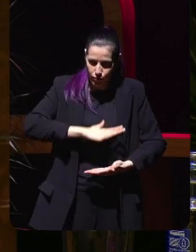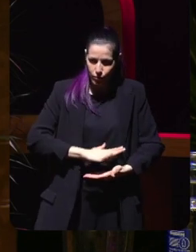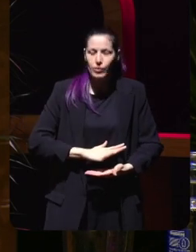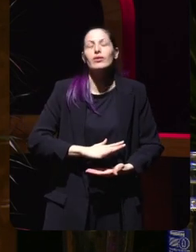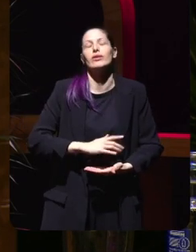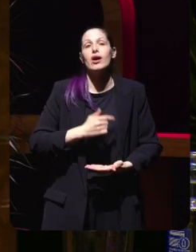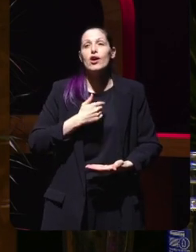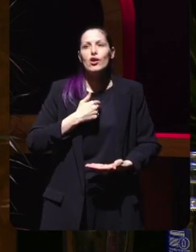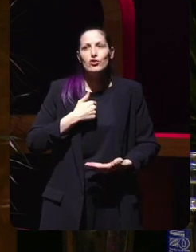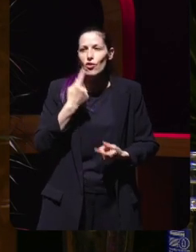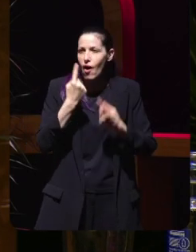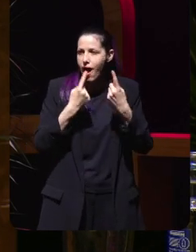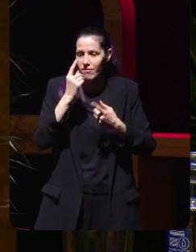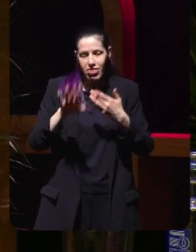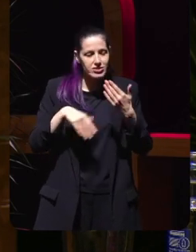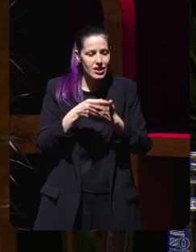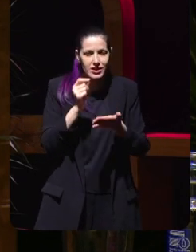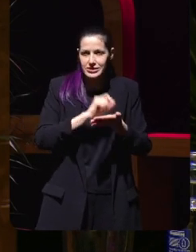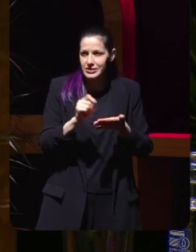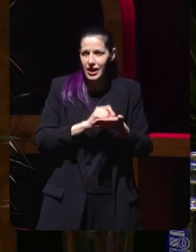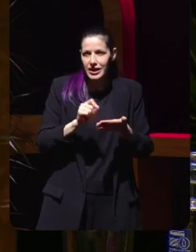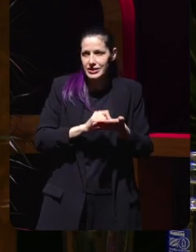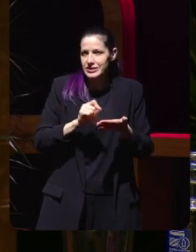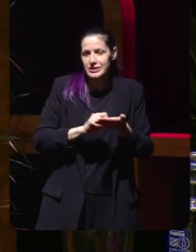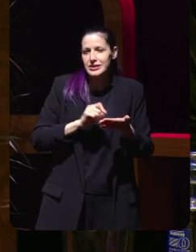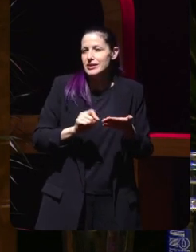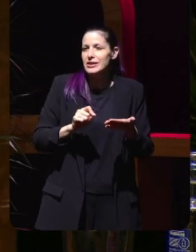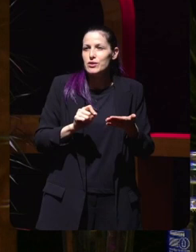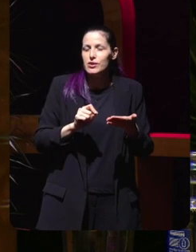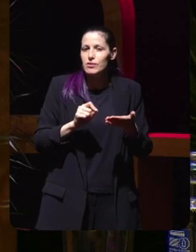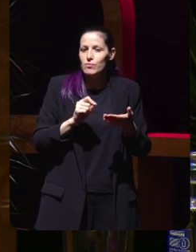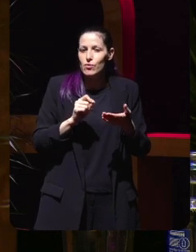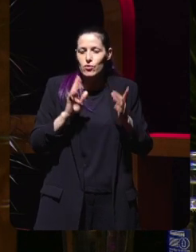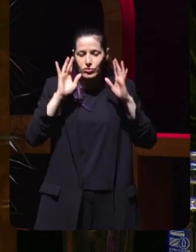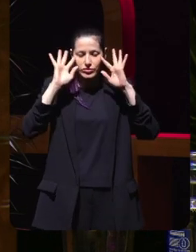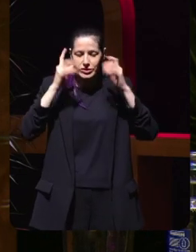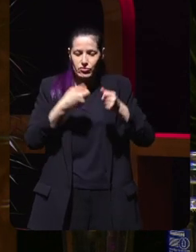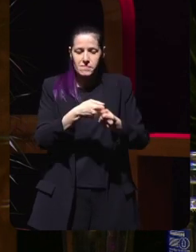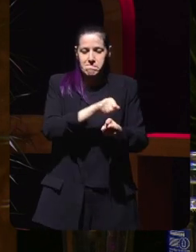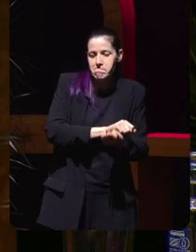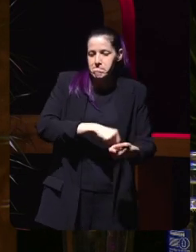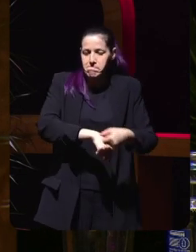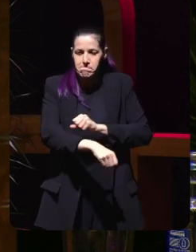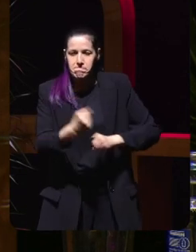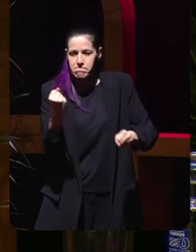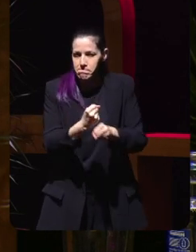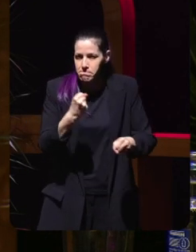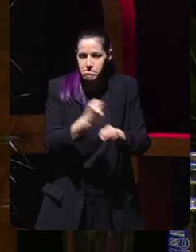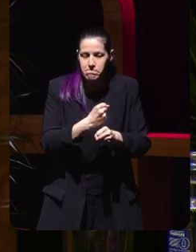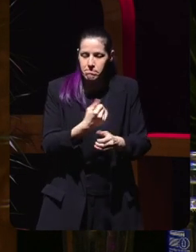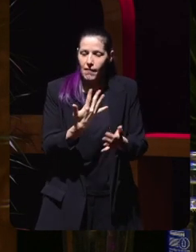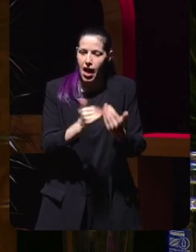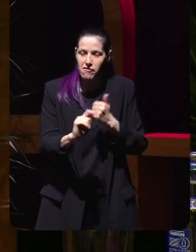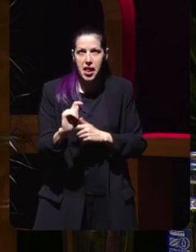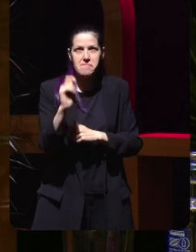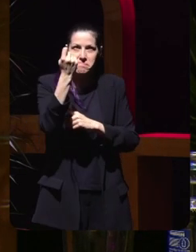a última neurona que me queda funcionando en la cabeza dos días podéis saco a columna de antes la verdad de muchísimas veces sorprende